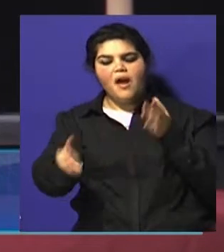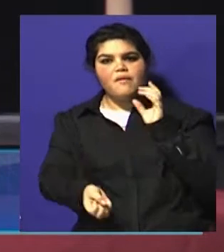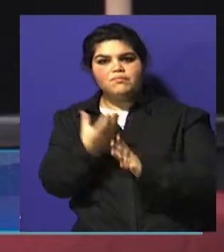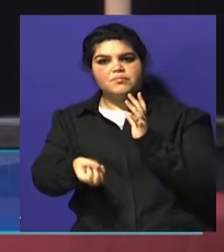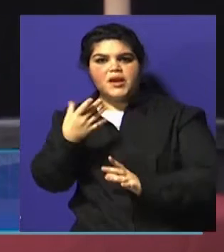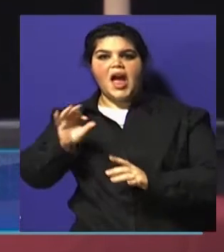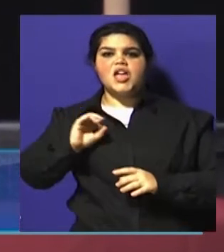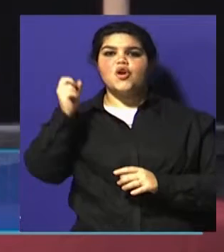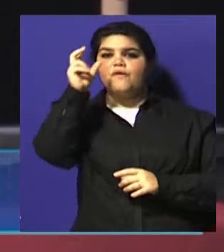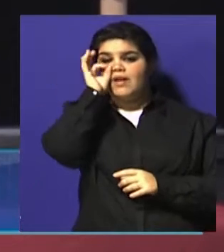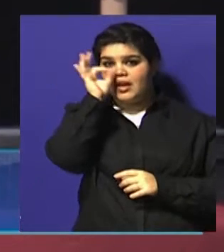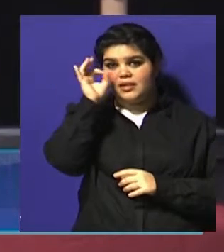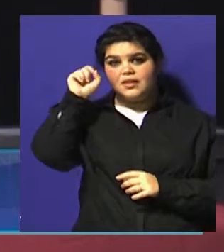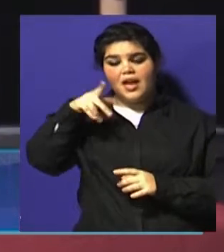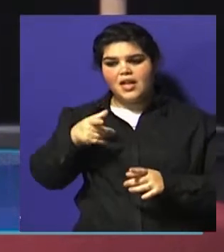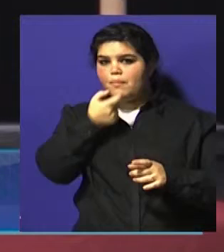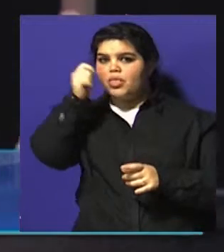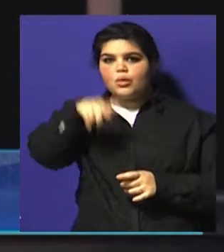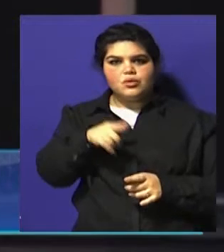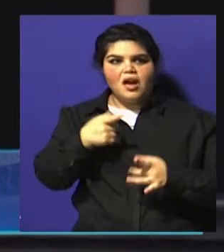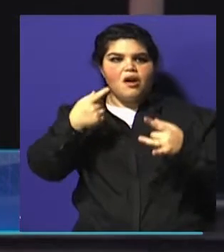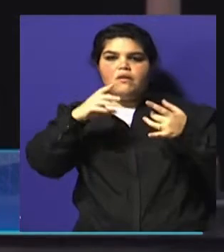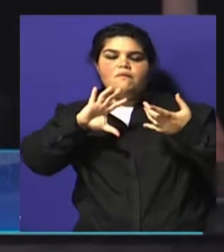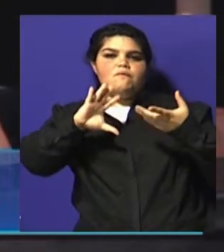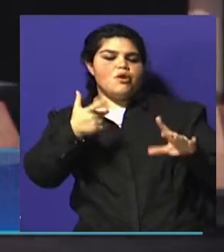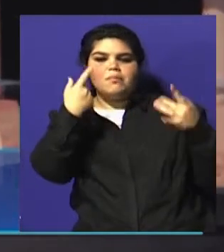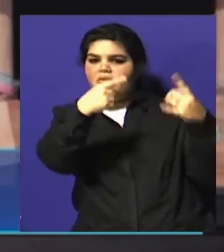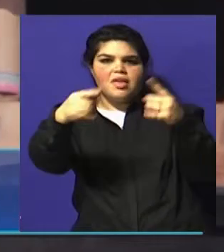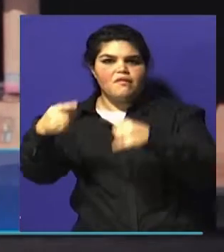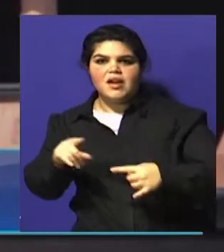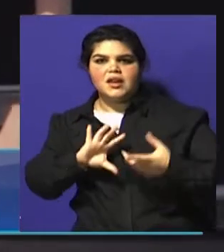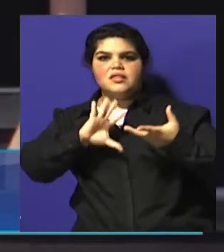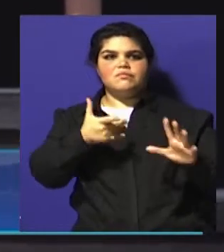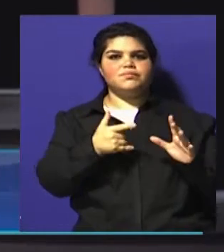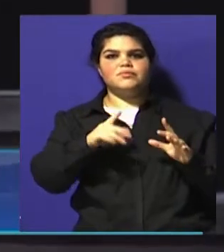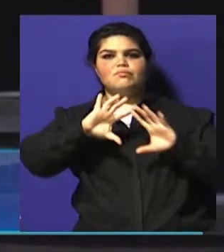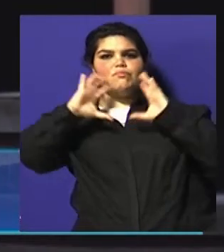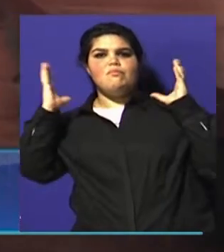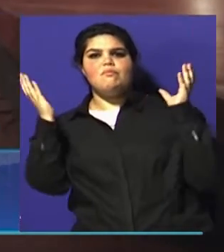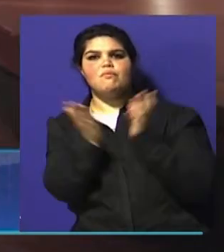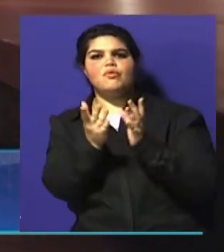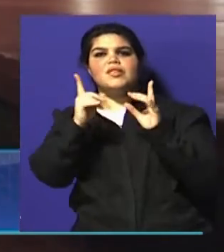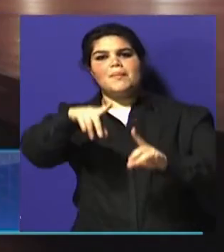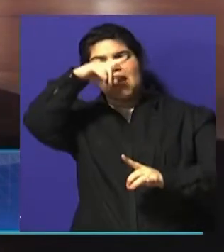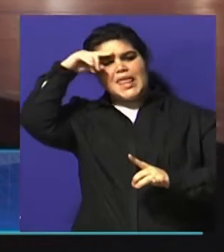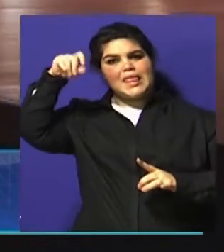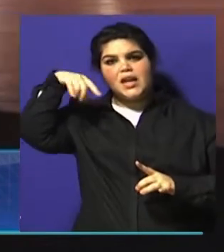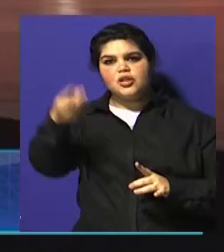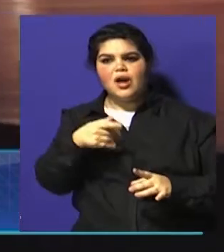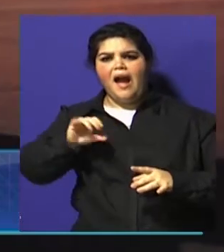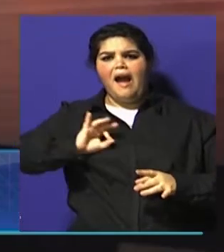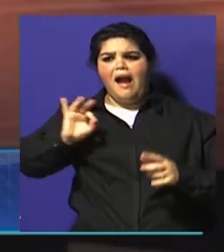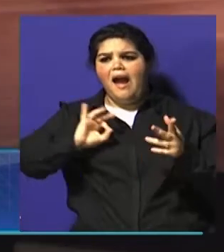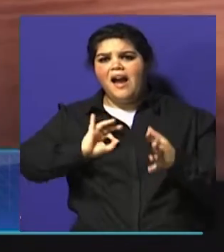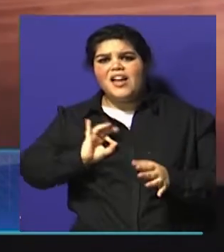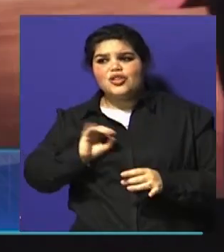años, por donde de Mendoza hemos podido ver distintos movimientos mundiales, internacionales, cada año, año tras año,